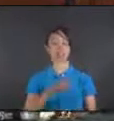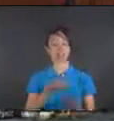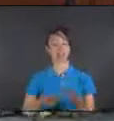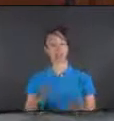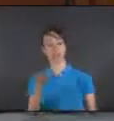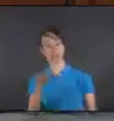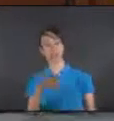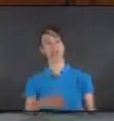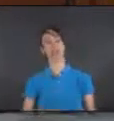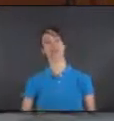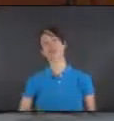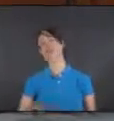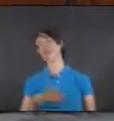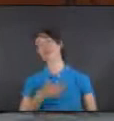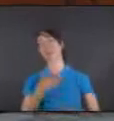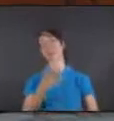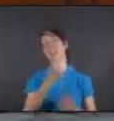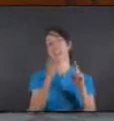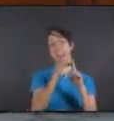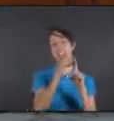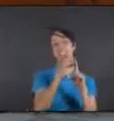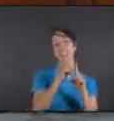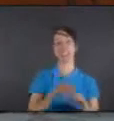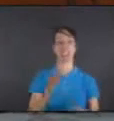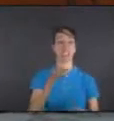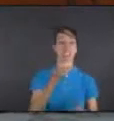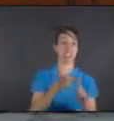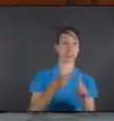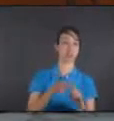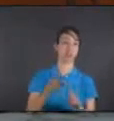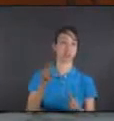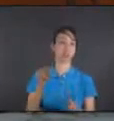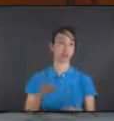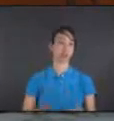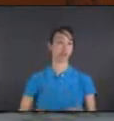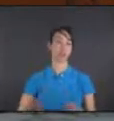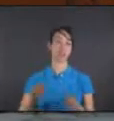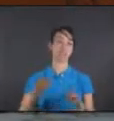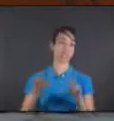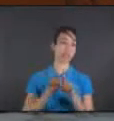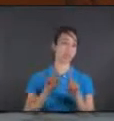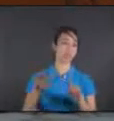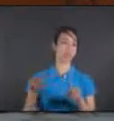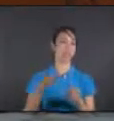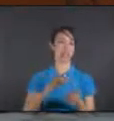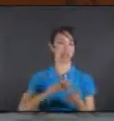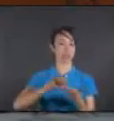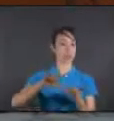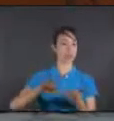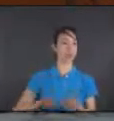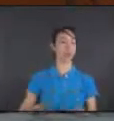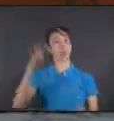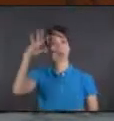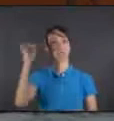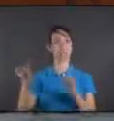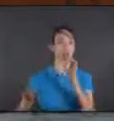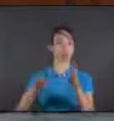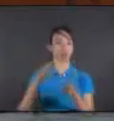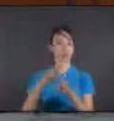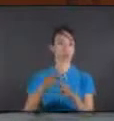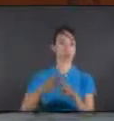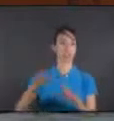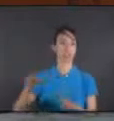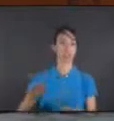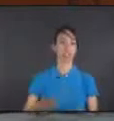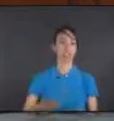Hasta me disfruto algunos. A mí me mandaron un correo electrónico unos hermanos, los documentos